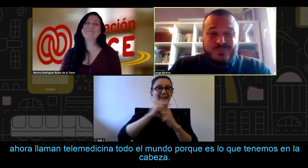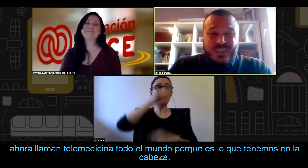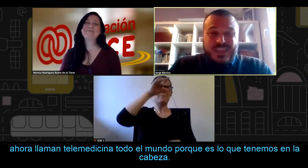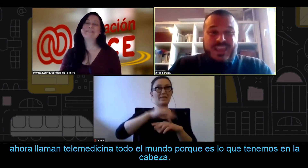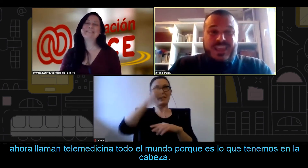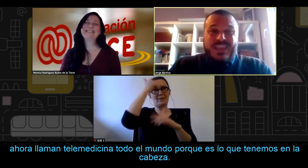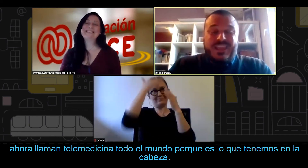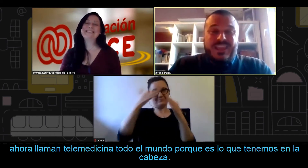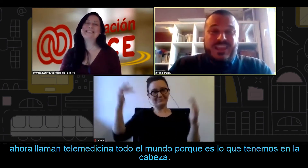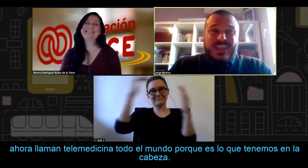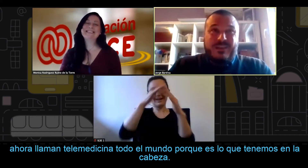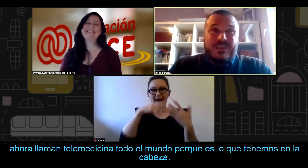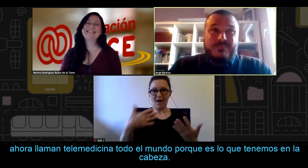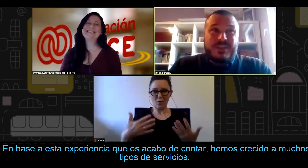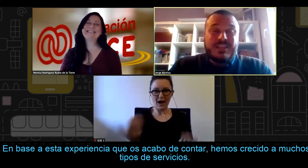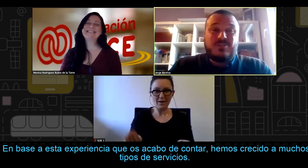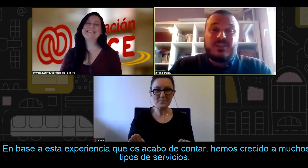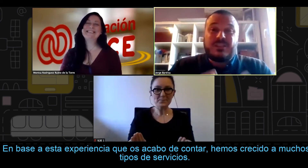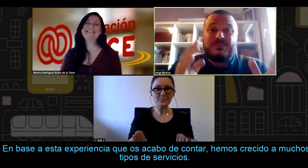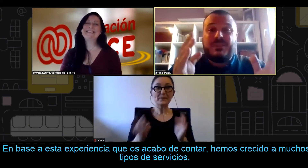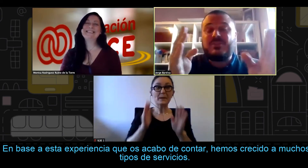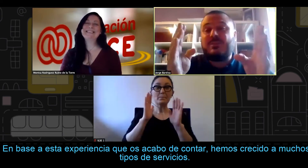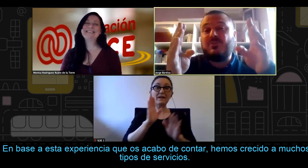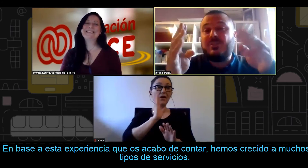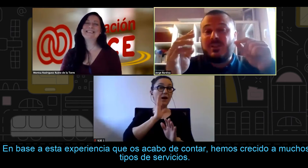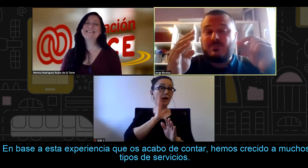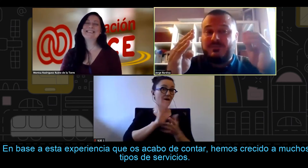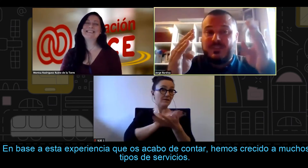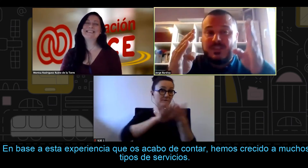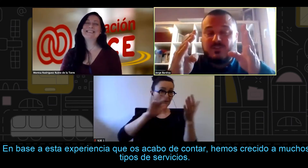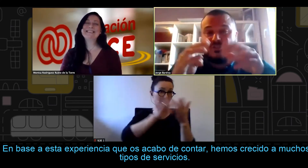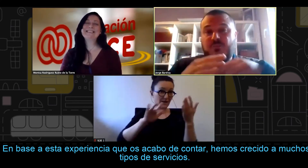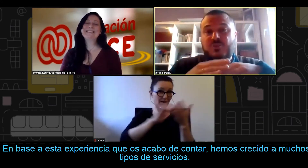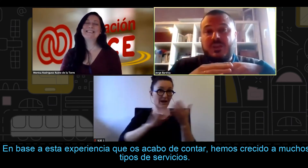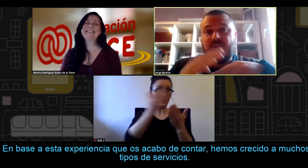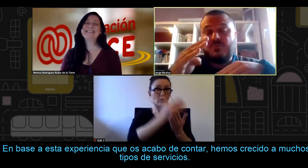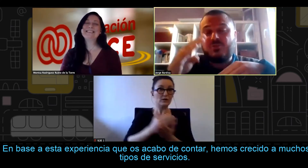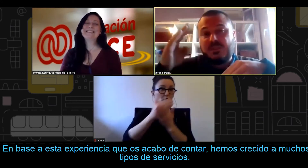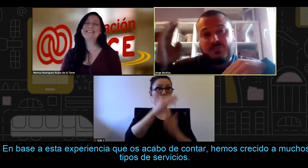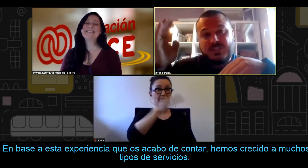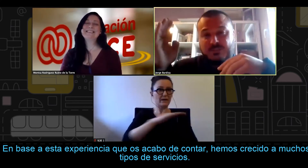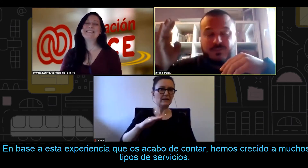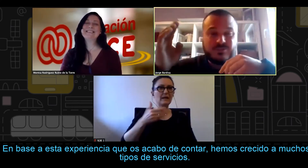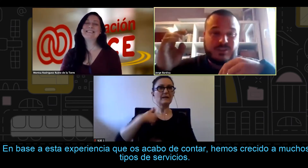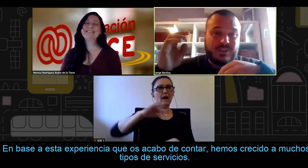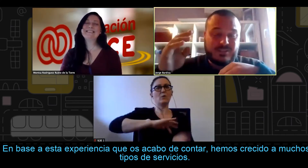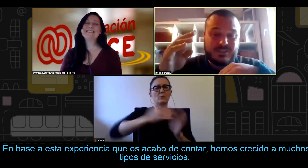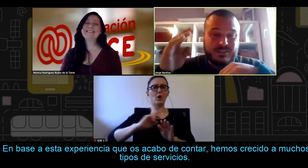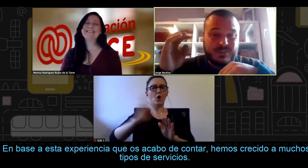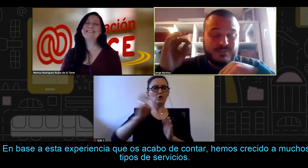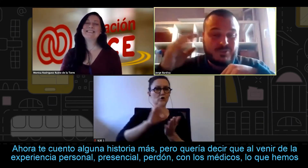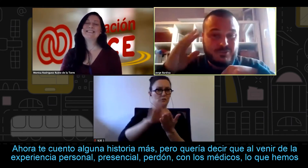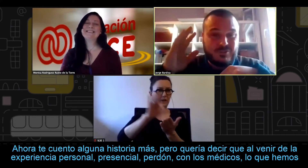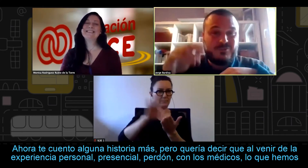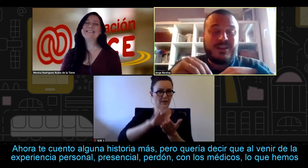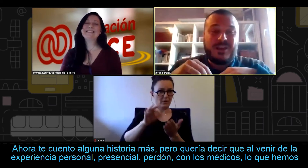¿no? Y en base a esta experiencia que os acabo de contar con las escuelas infantiles, nosotros luego hemos crecido a muchos tipos de servicios. Ahora, si me da